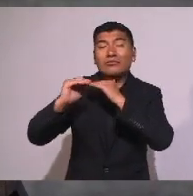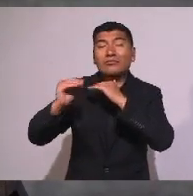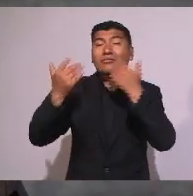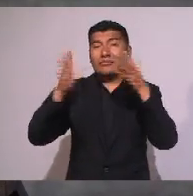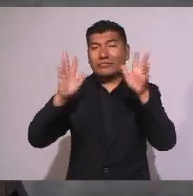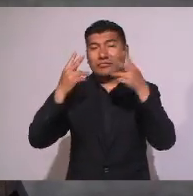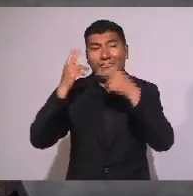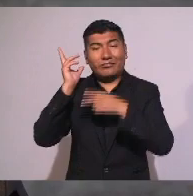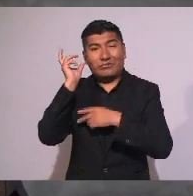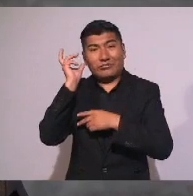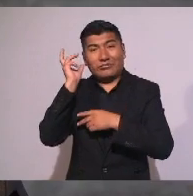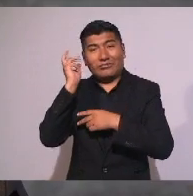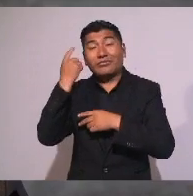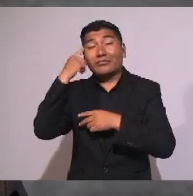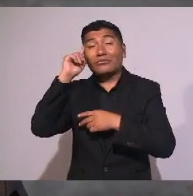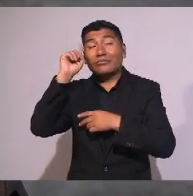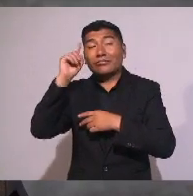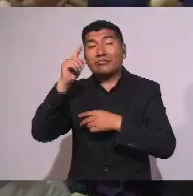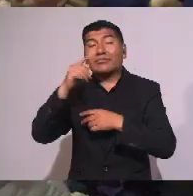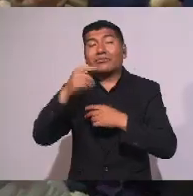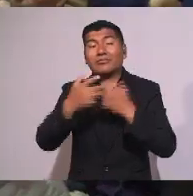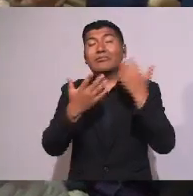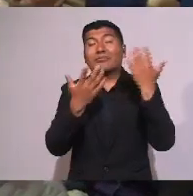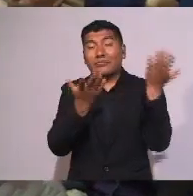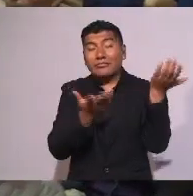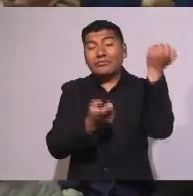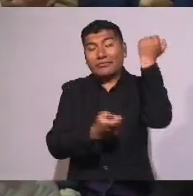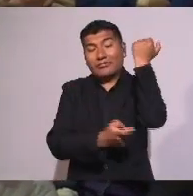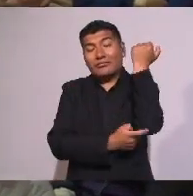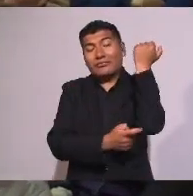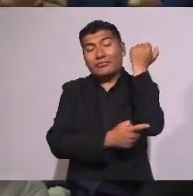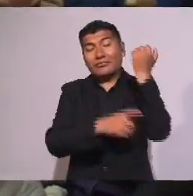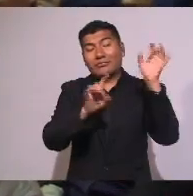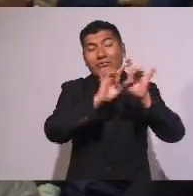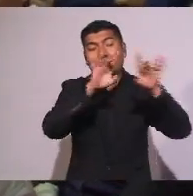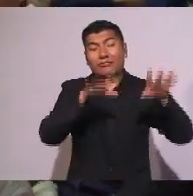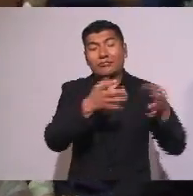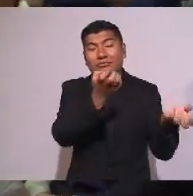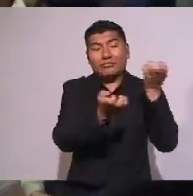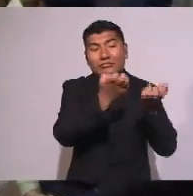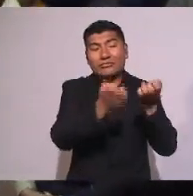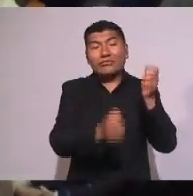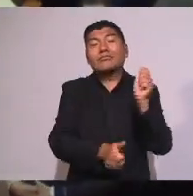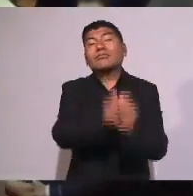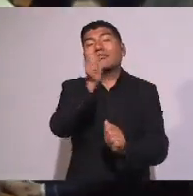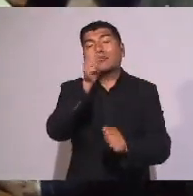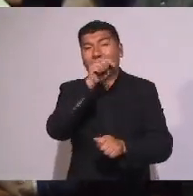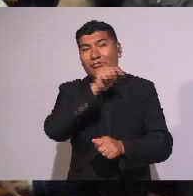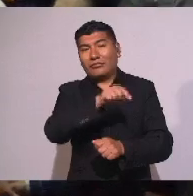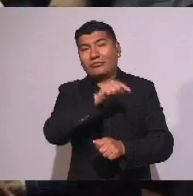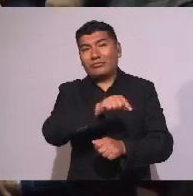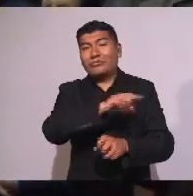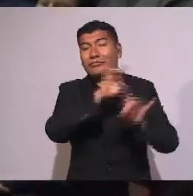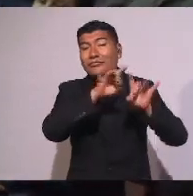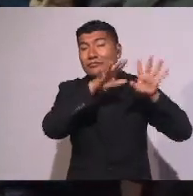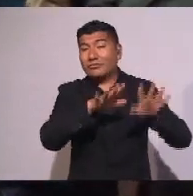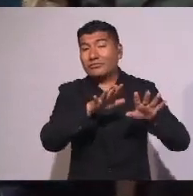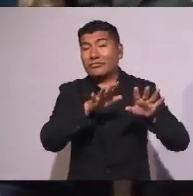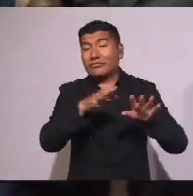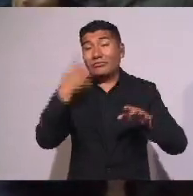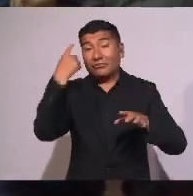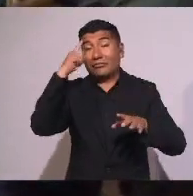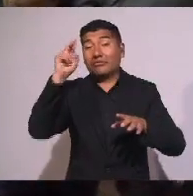escuchado, para ser tentado y vencer las tentaciones. Para nosotros